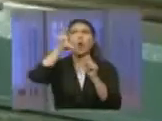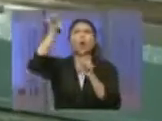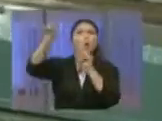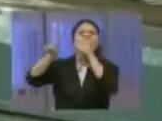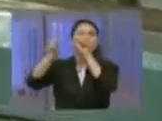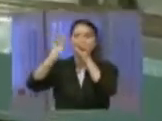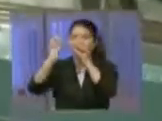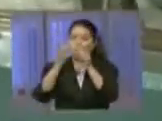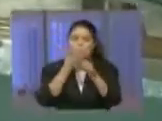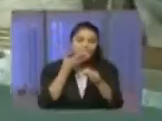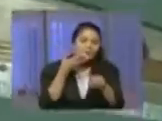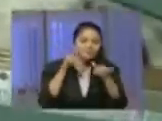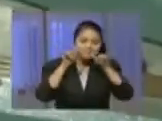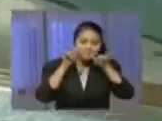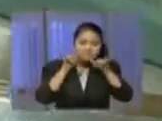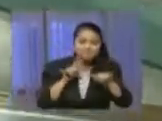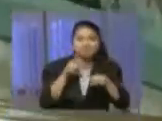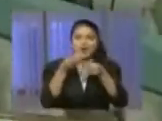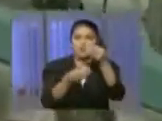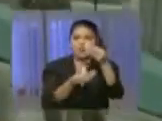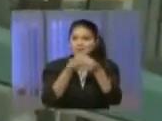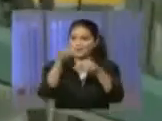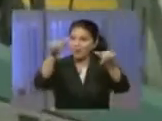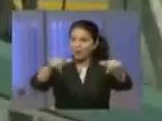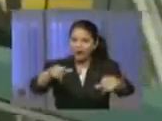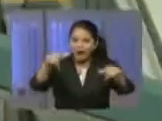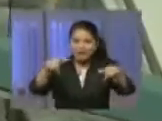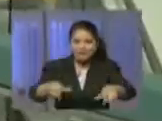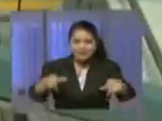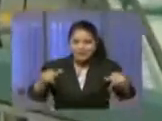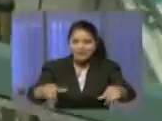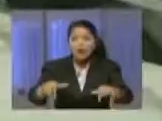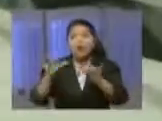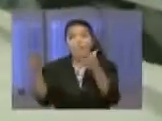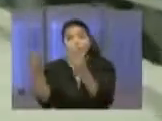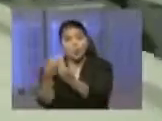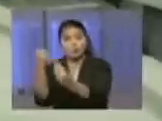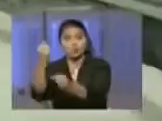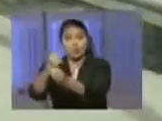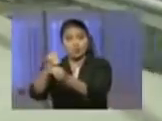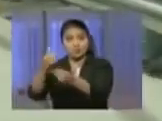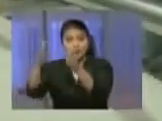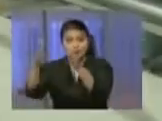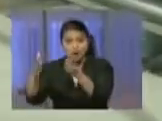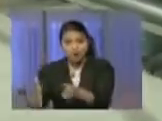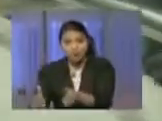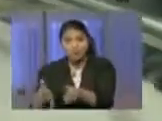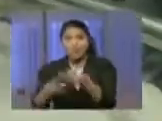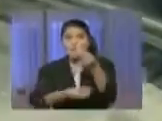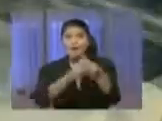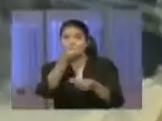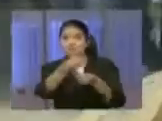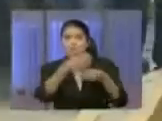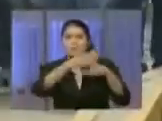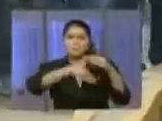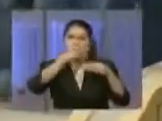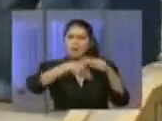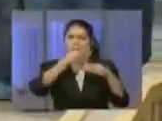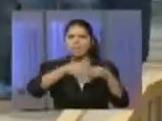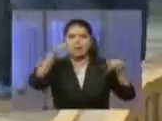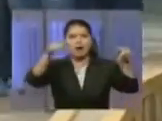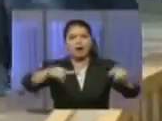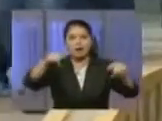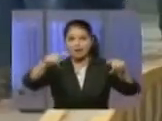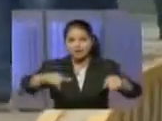y fabricando estamos comenzando a fabricar con las clases trabajadora materia prima hecha aquí